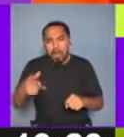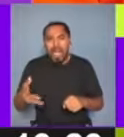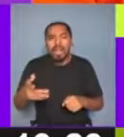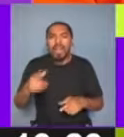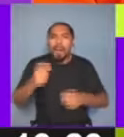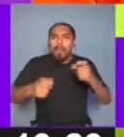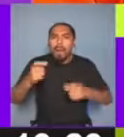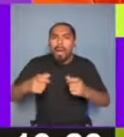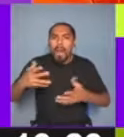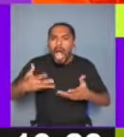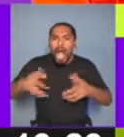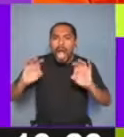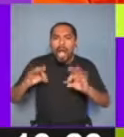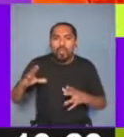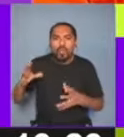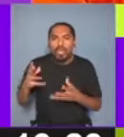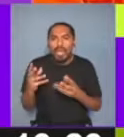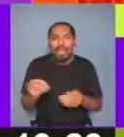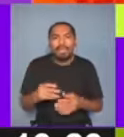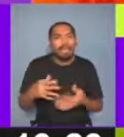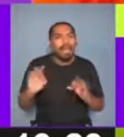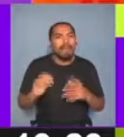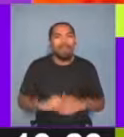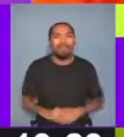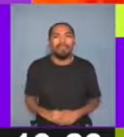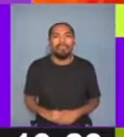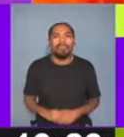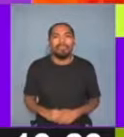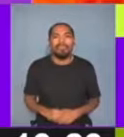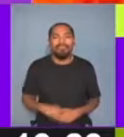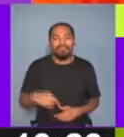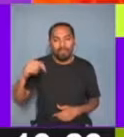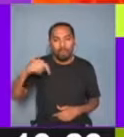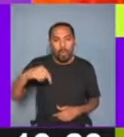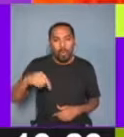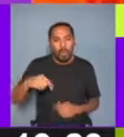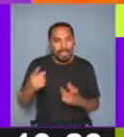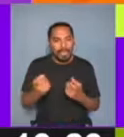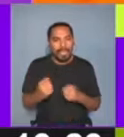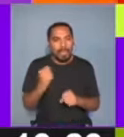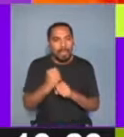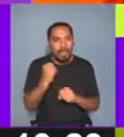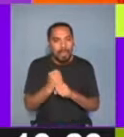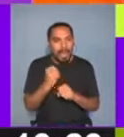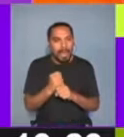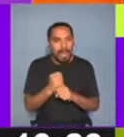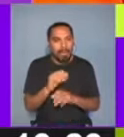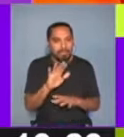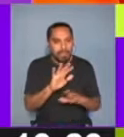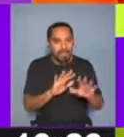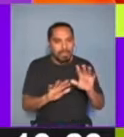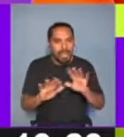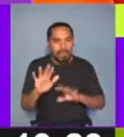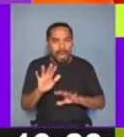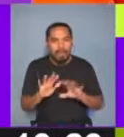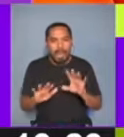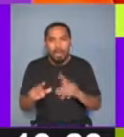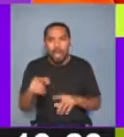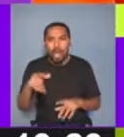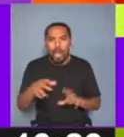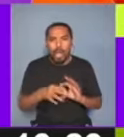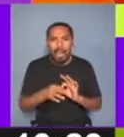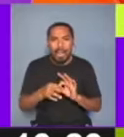rescató entonces este Hoy era el trabajo de empezar a normalizar ahí se trabajó en conjunto